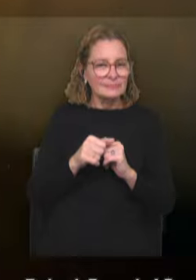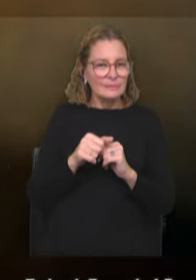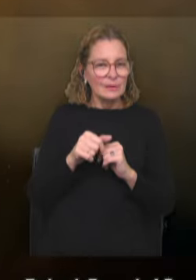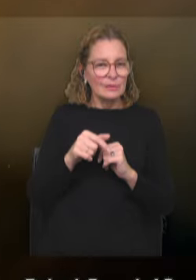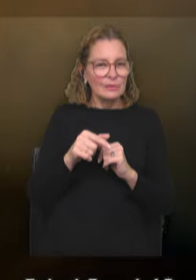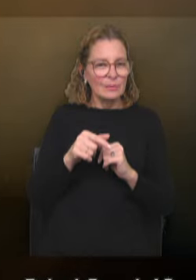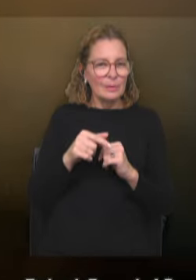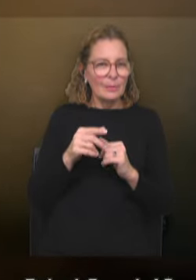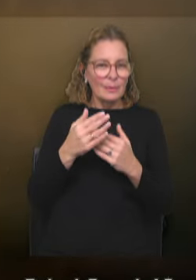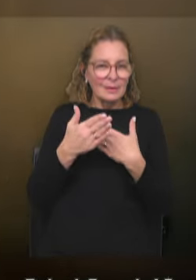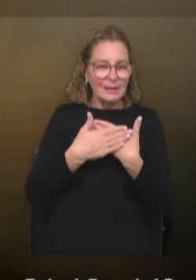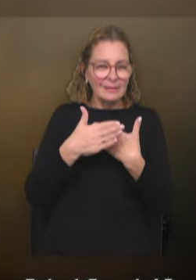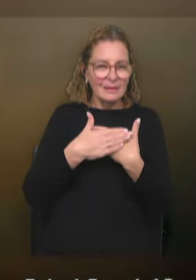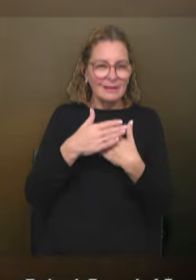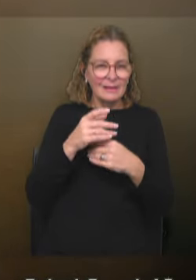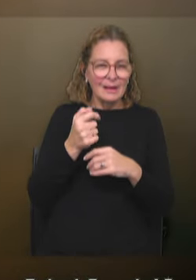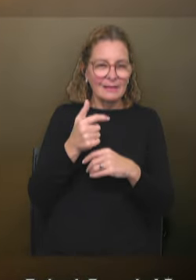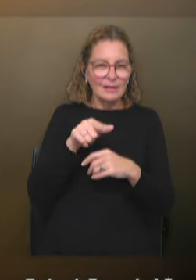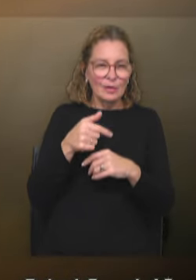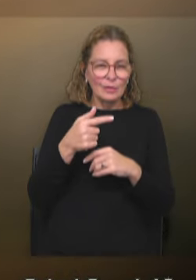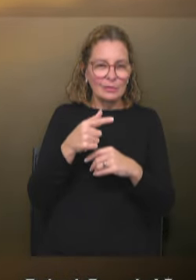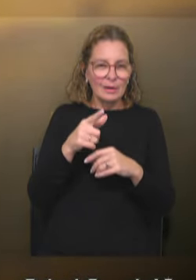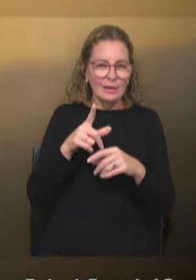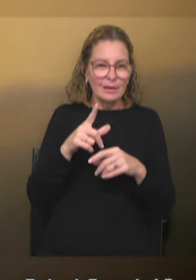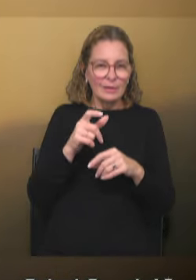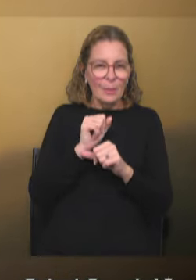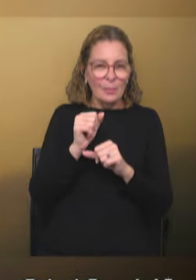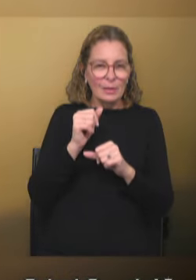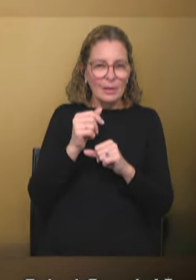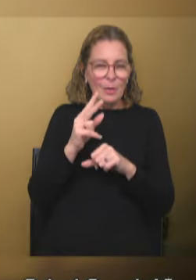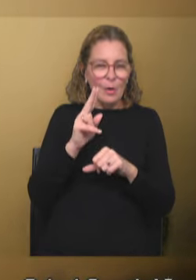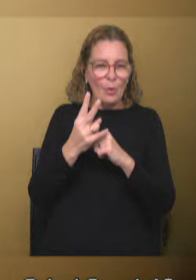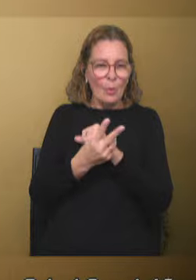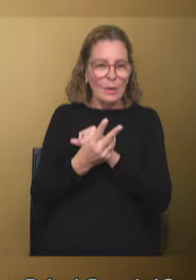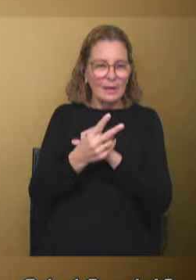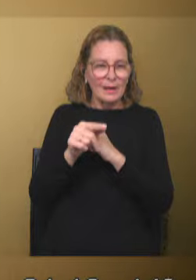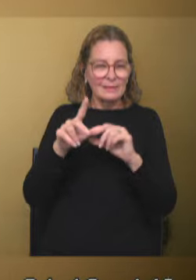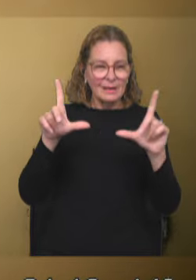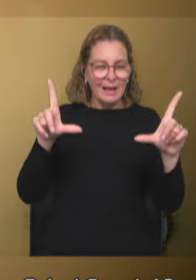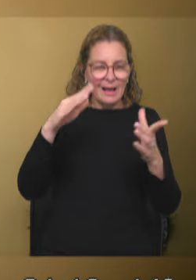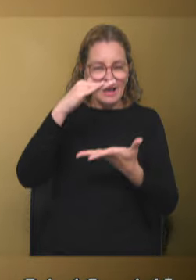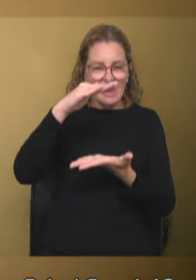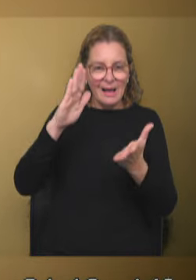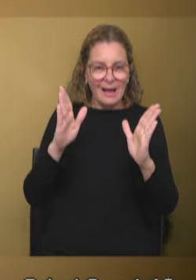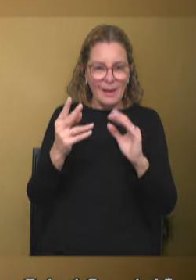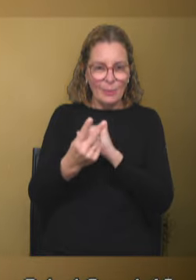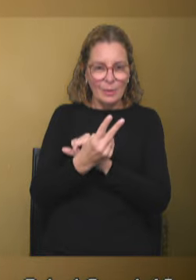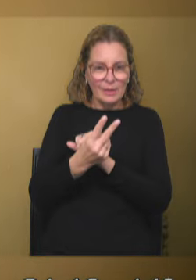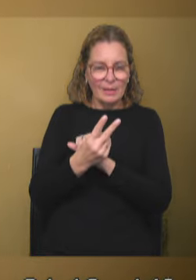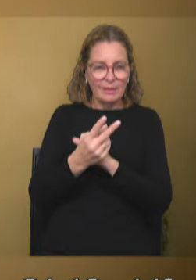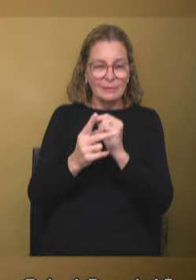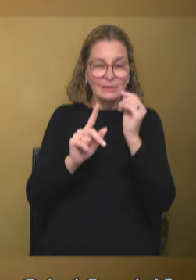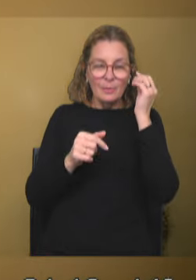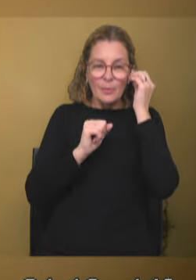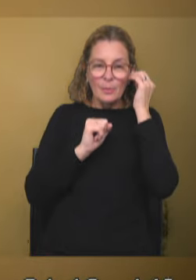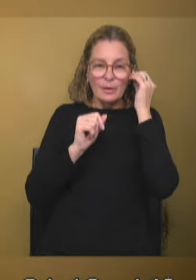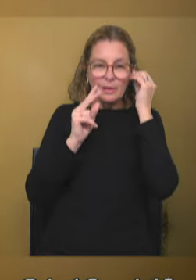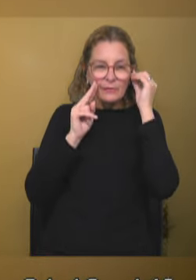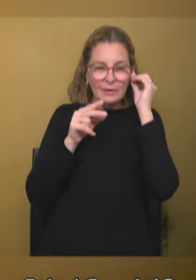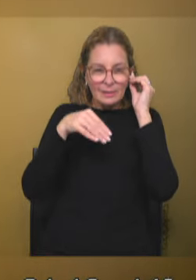que te acerques, cosa que casi no puedes hacer en otras obras que no tienen esa protección. Esta caja actúa de protección y te permite ver